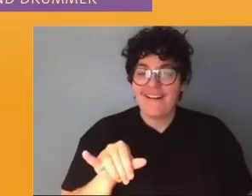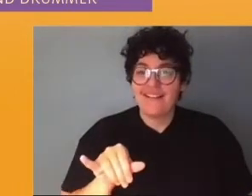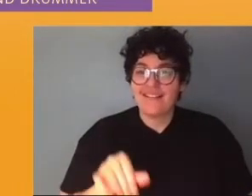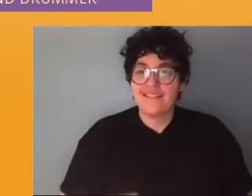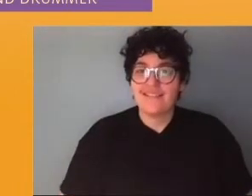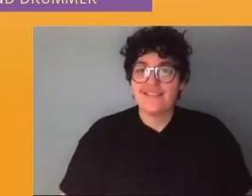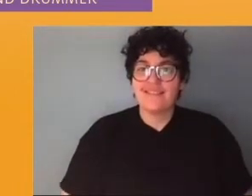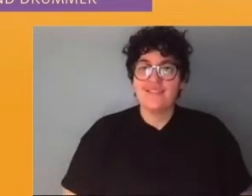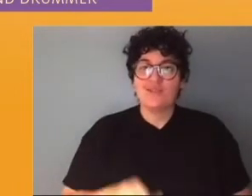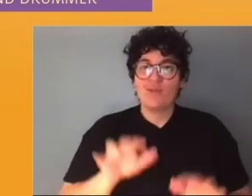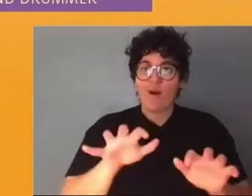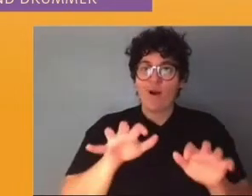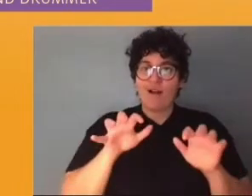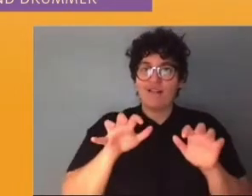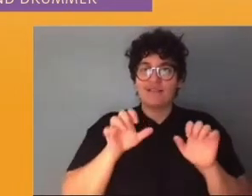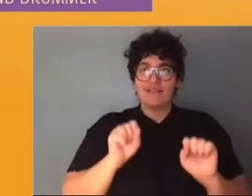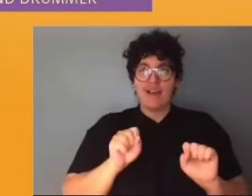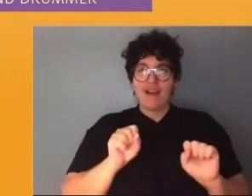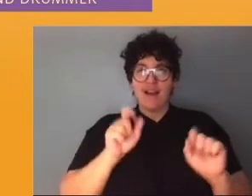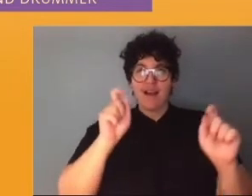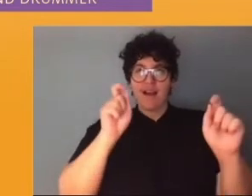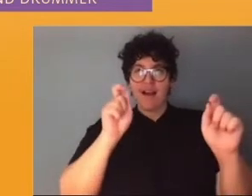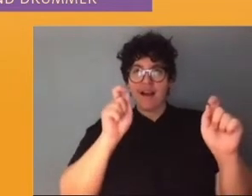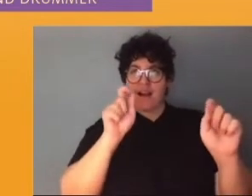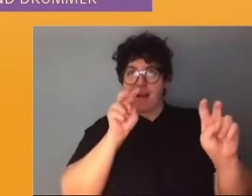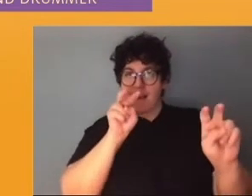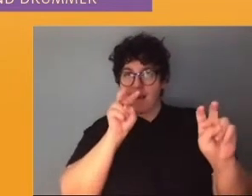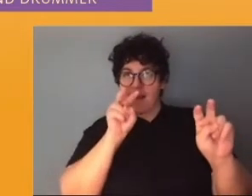para traducir esas emociones.